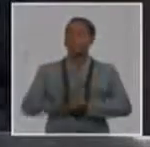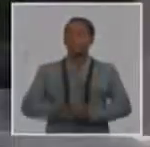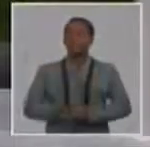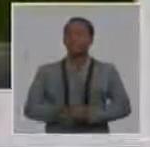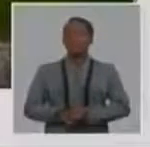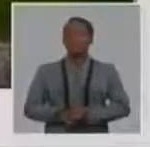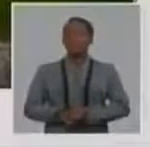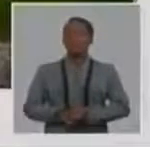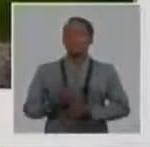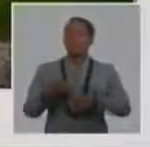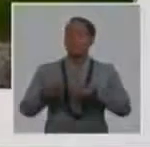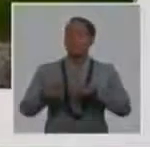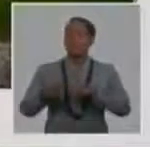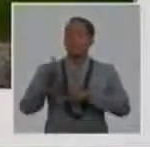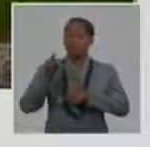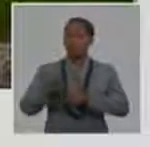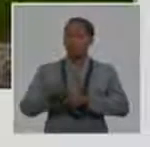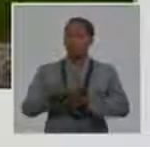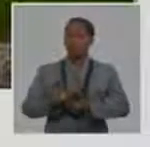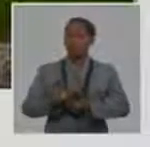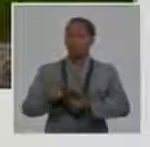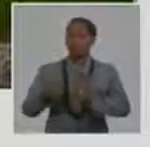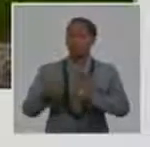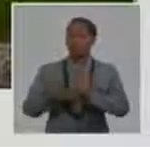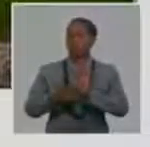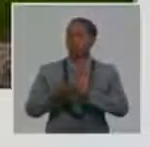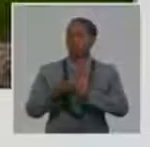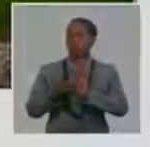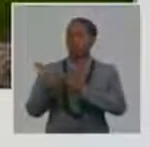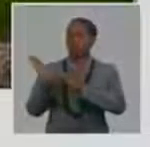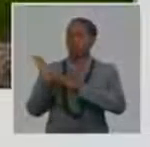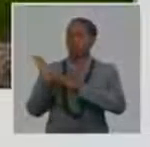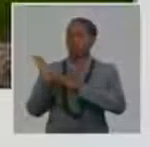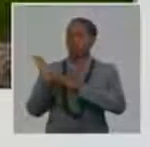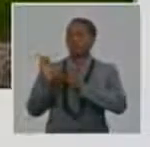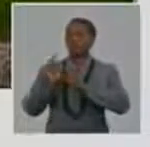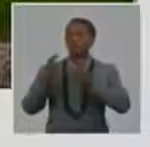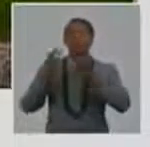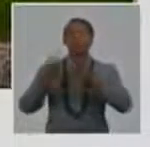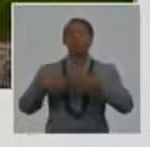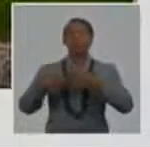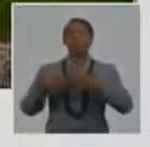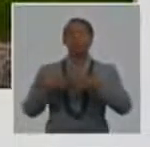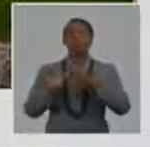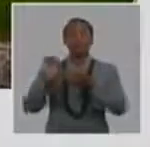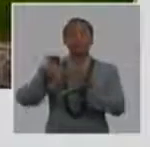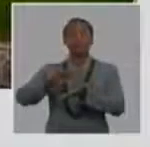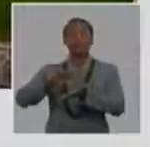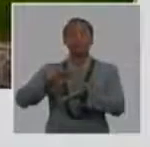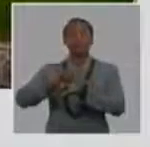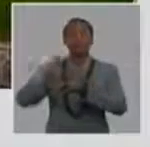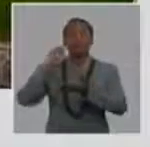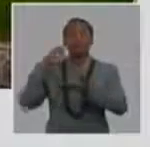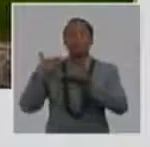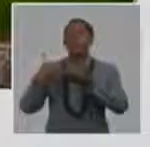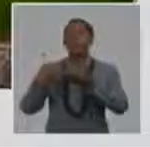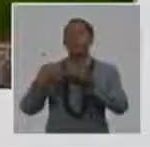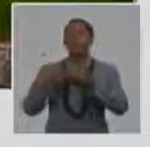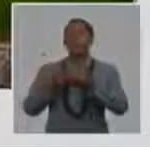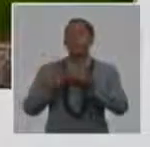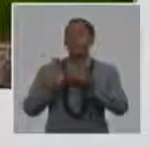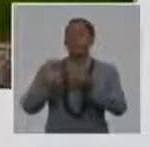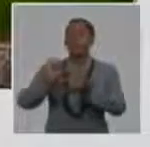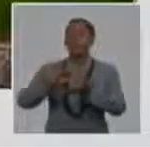es nuevo también en este sistema, es un centro que ya no es una empresa mixta, ya no es una empresa productora, sino